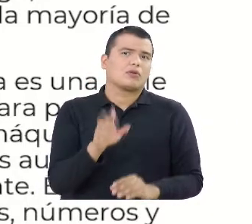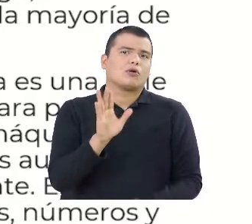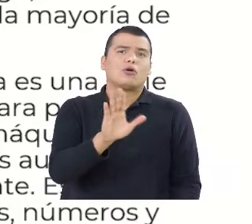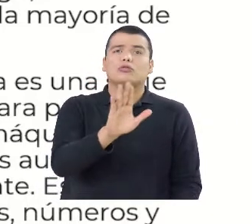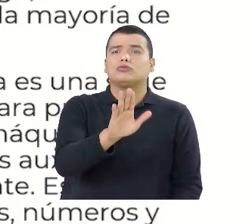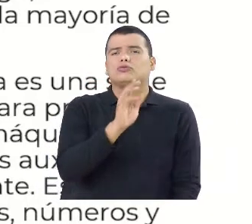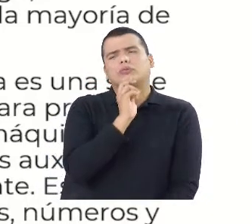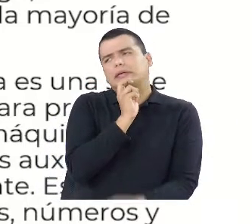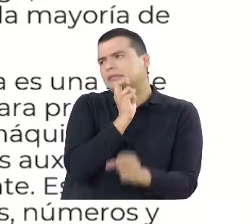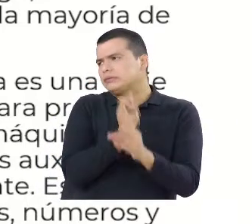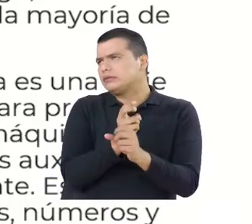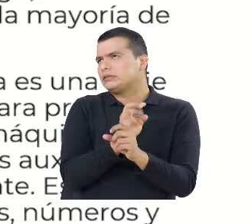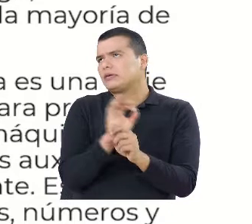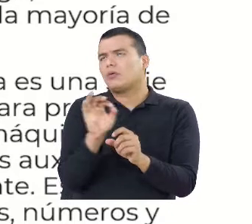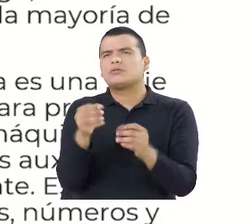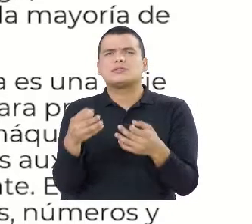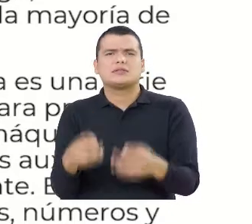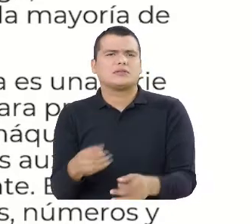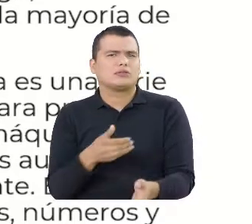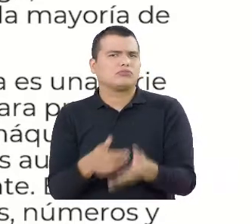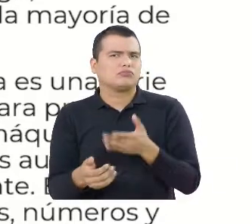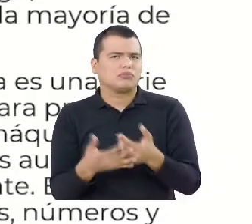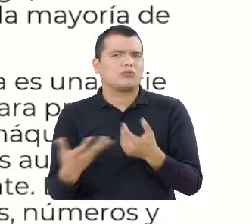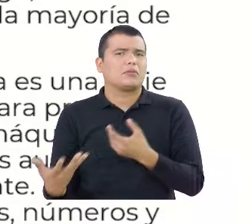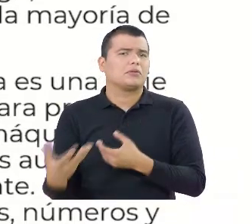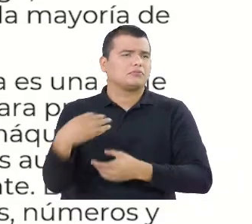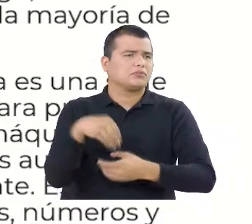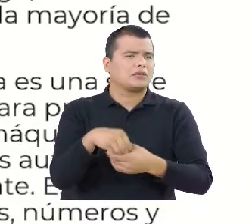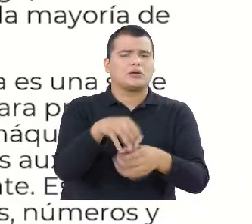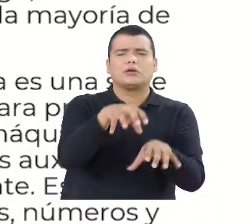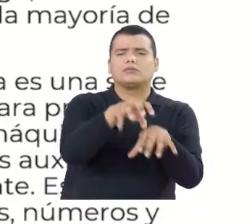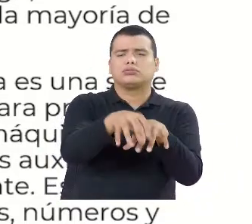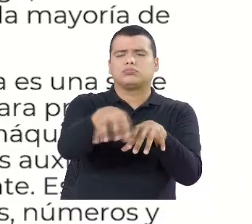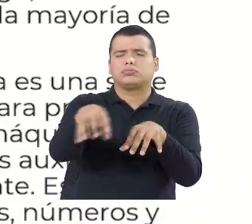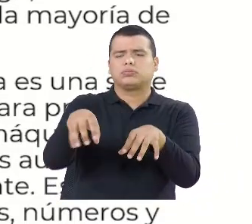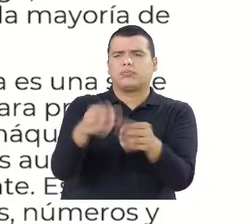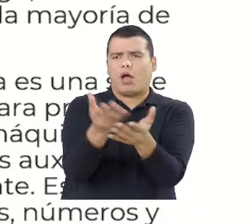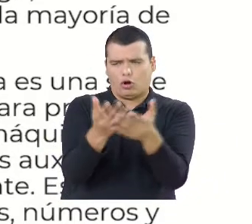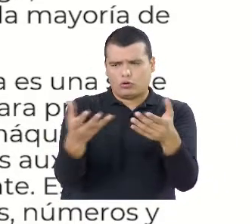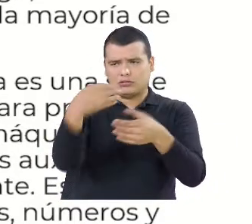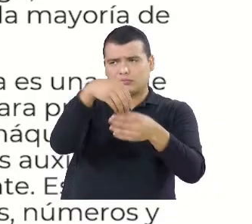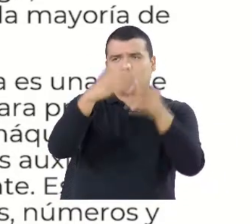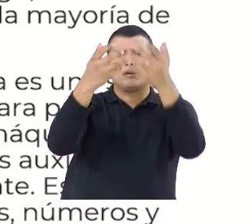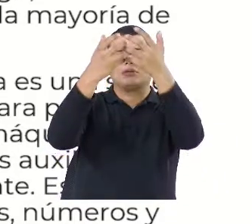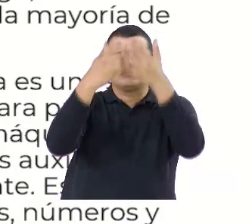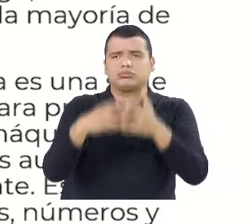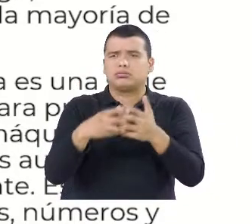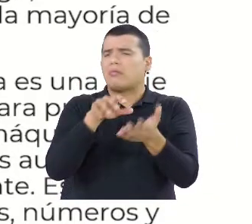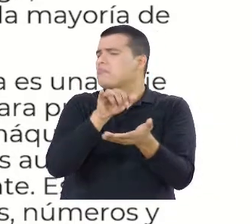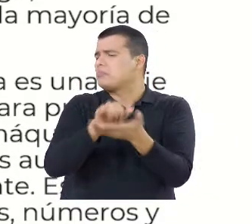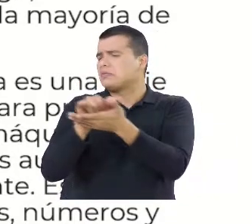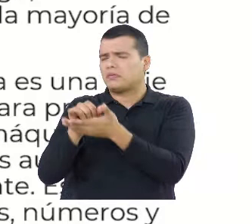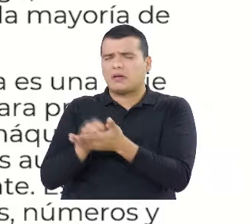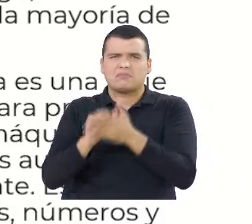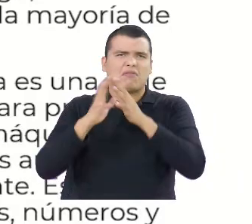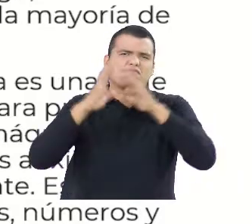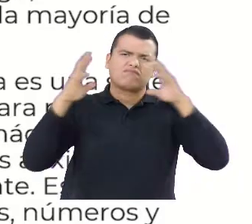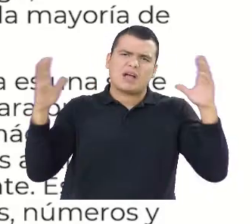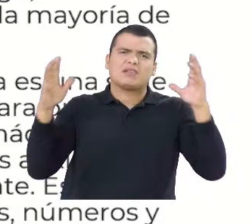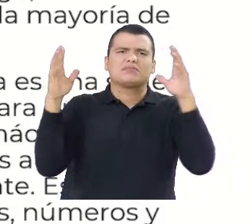muy compleja que sea, va a tener siempre los mismos componentes. Necesitamos